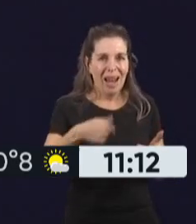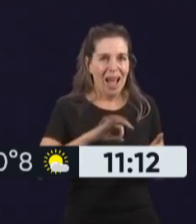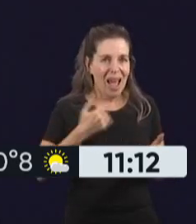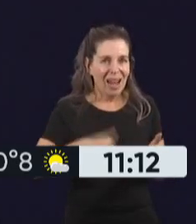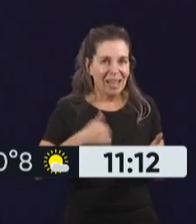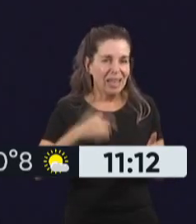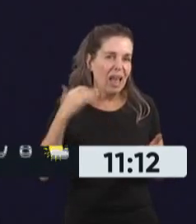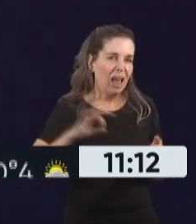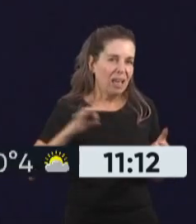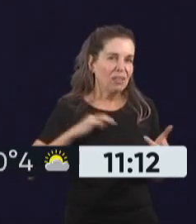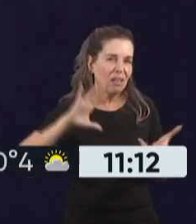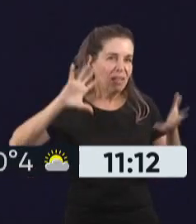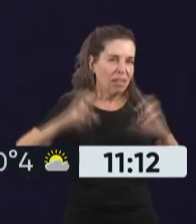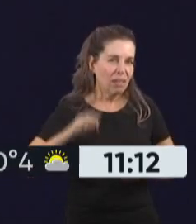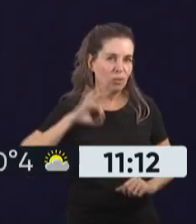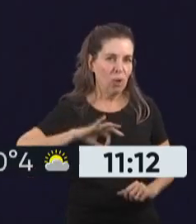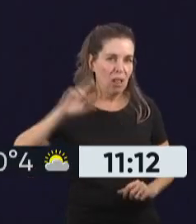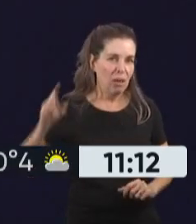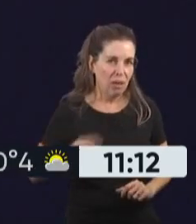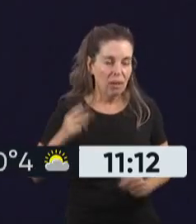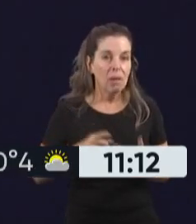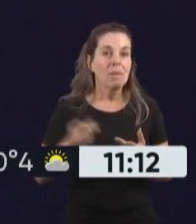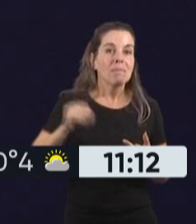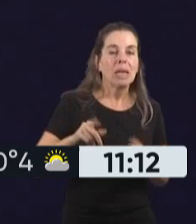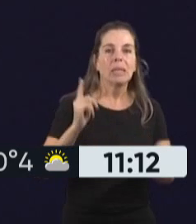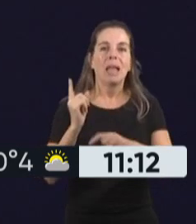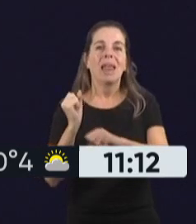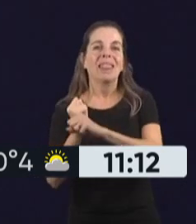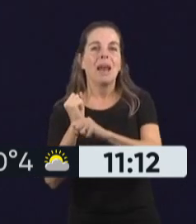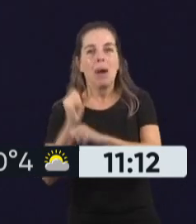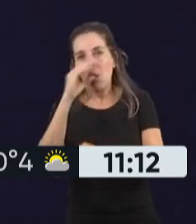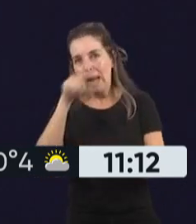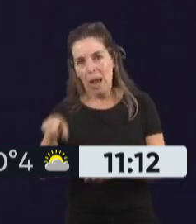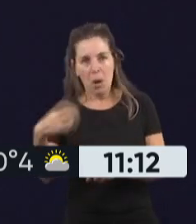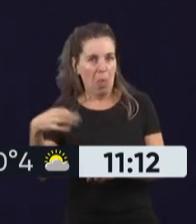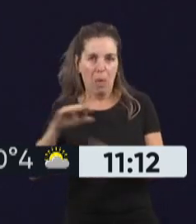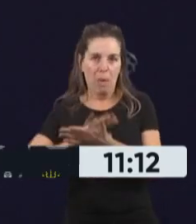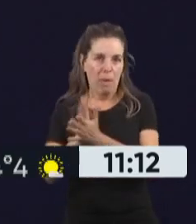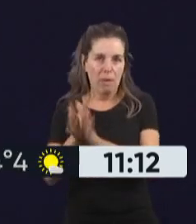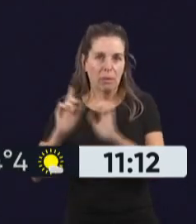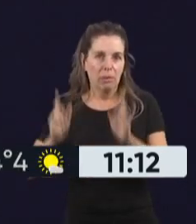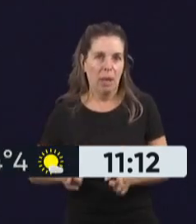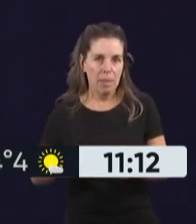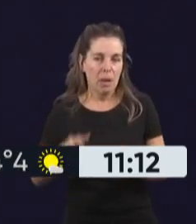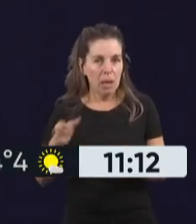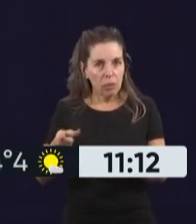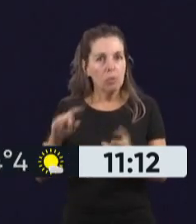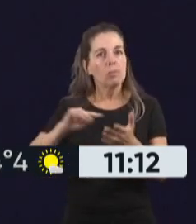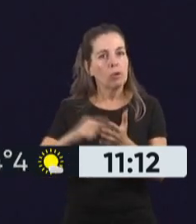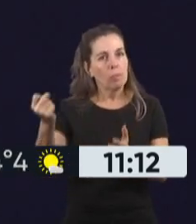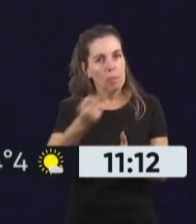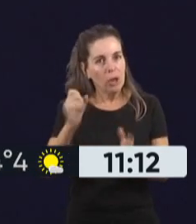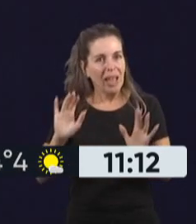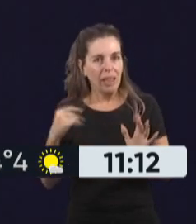destruido, y la informalidad, por supuesto, que también nos preocupa. No nos